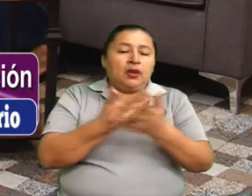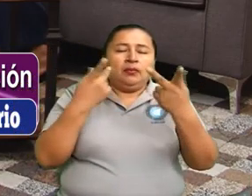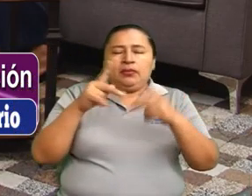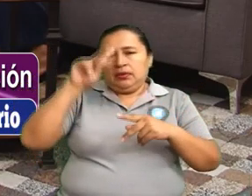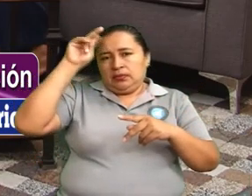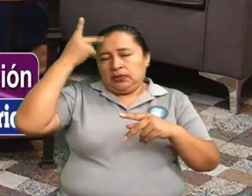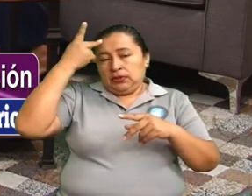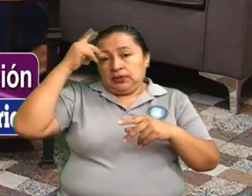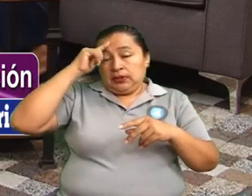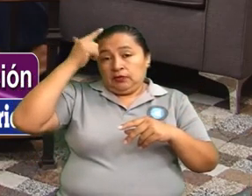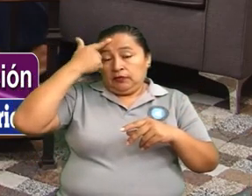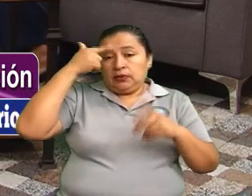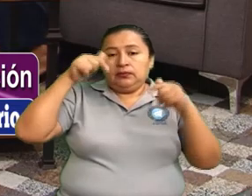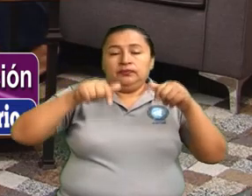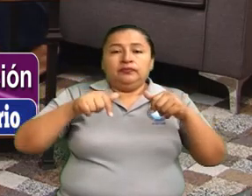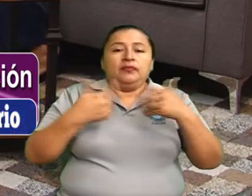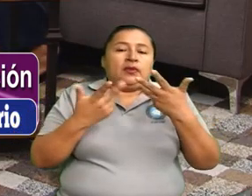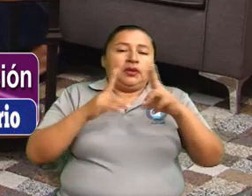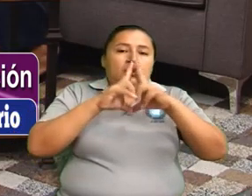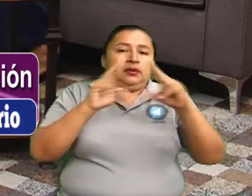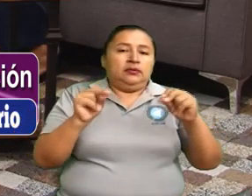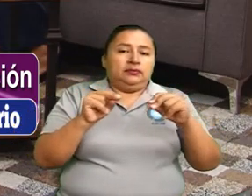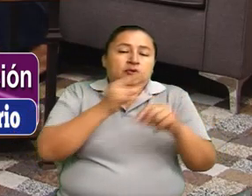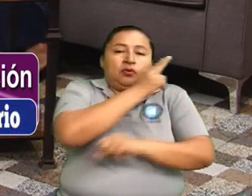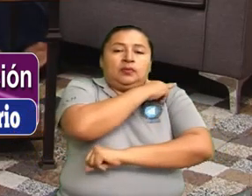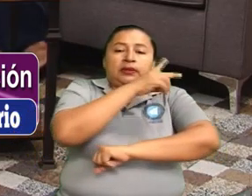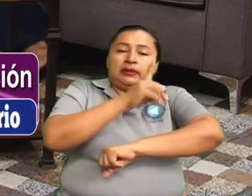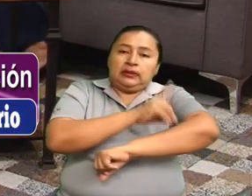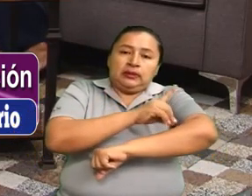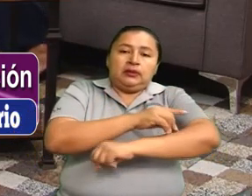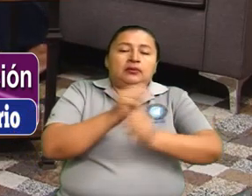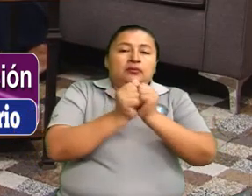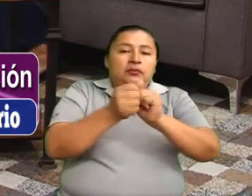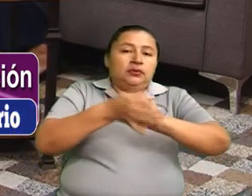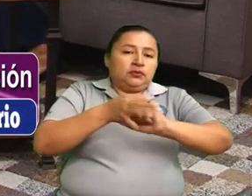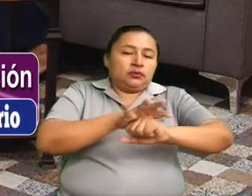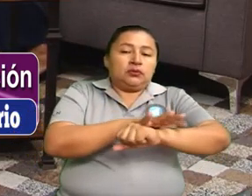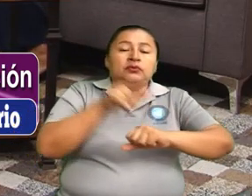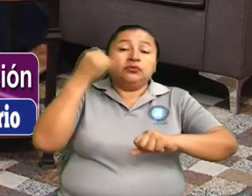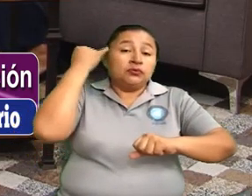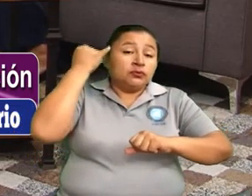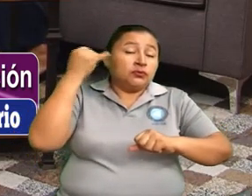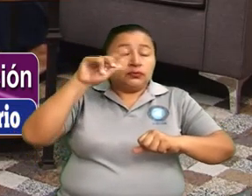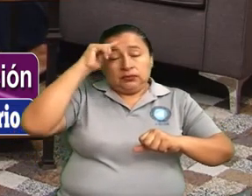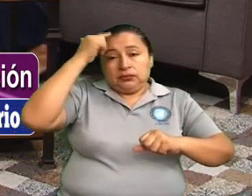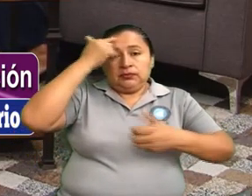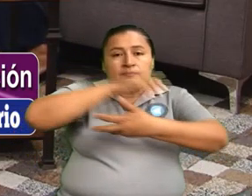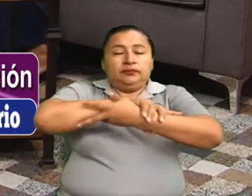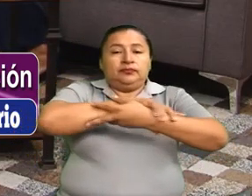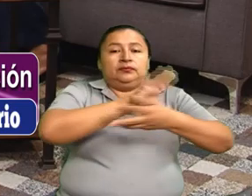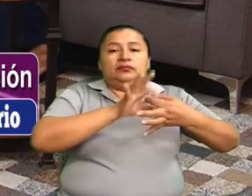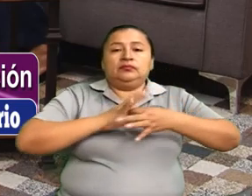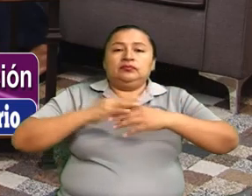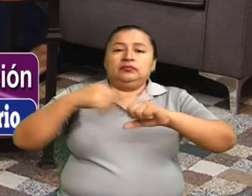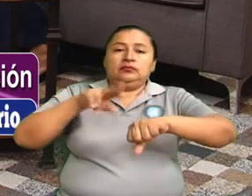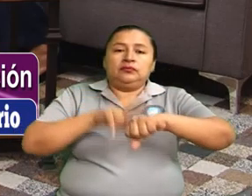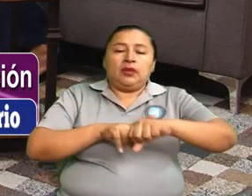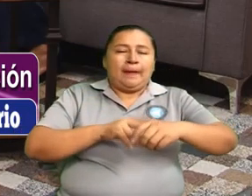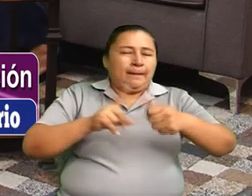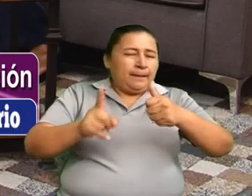política gubernamental, es decir, porque en Nicaragua el comandante Daniel, compañera Rosario, desde la perspectiva del gobierno de reconciliación y unidad nacional, es uno de los